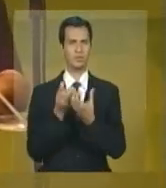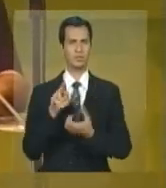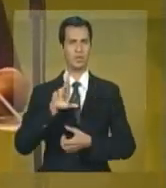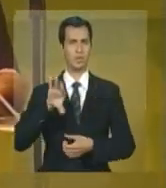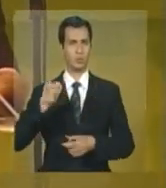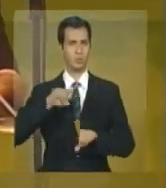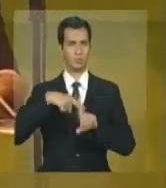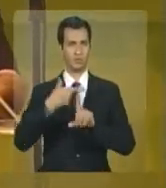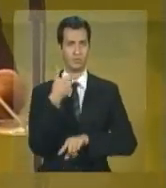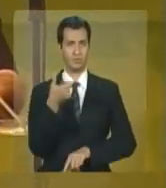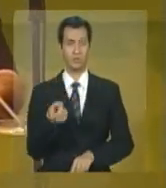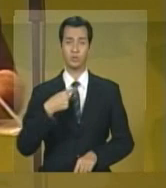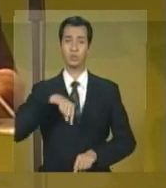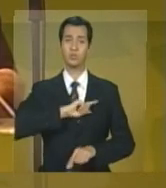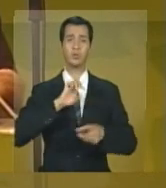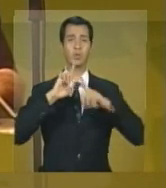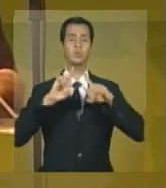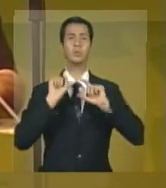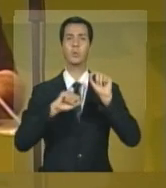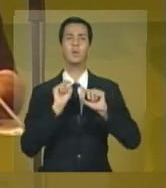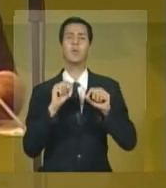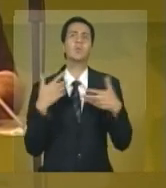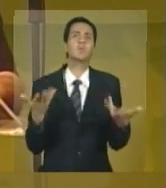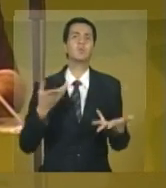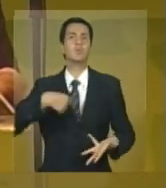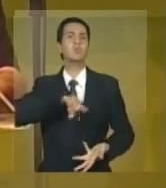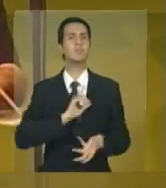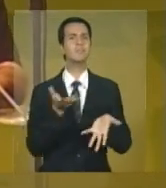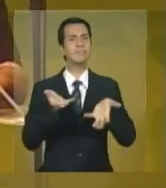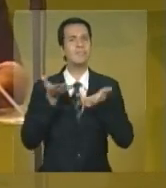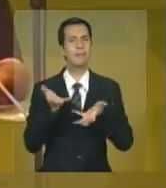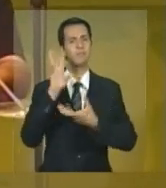discusión hacia la conferencia de Río Más 20.